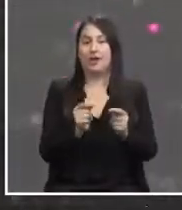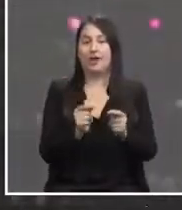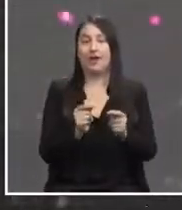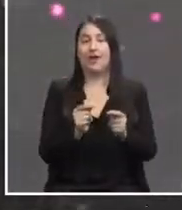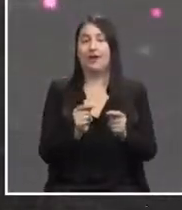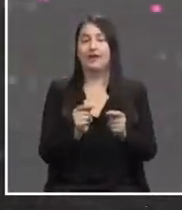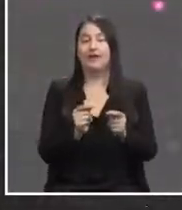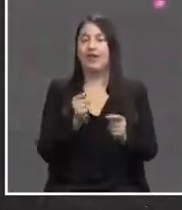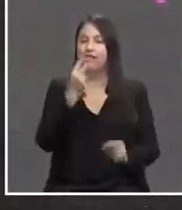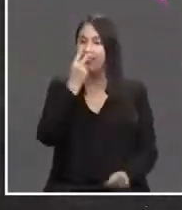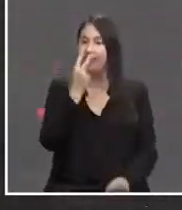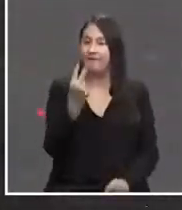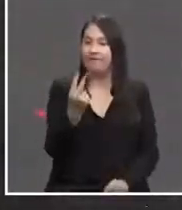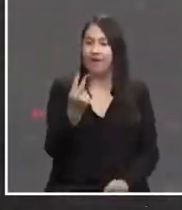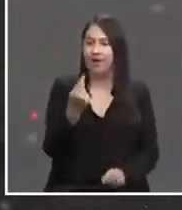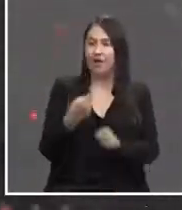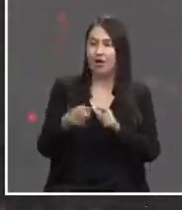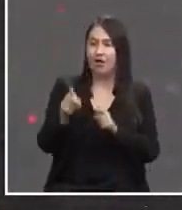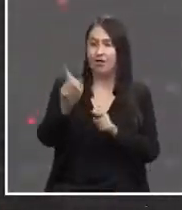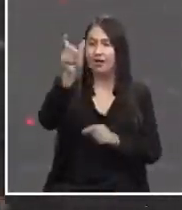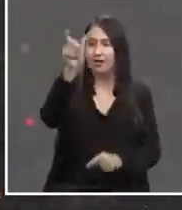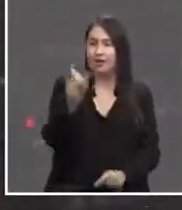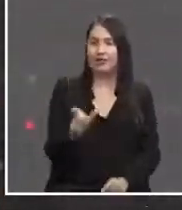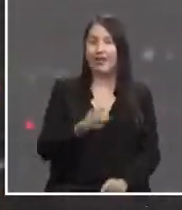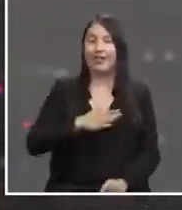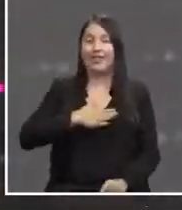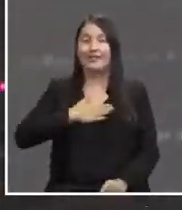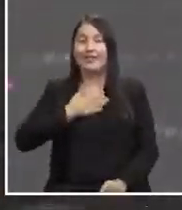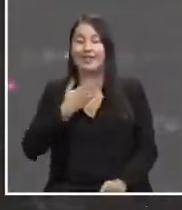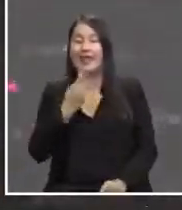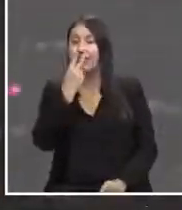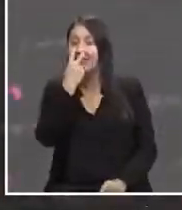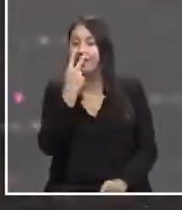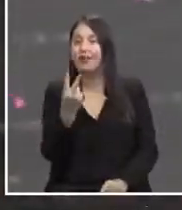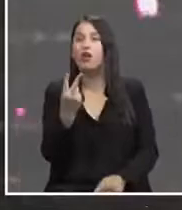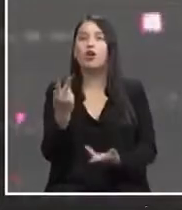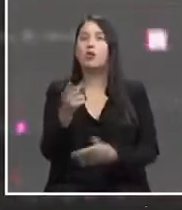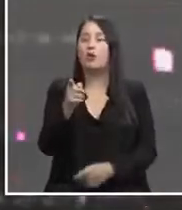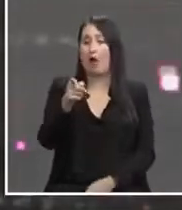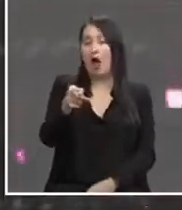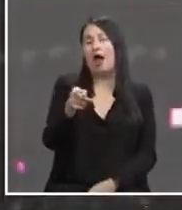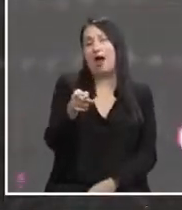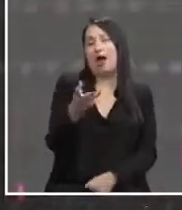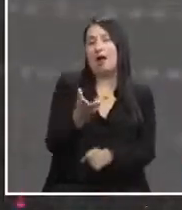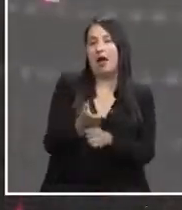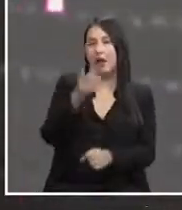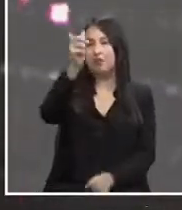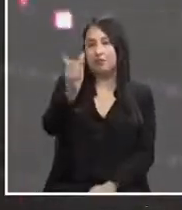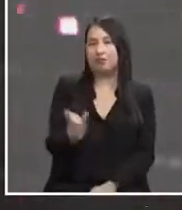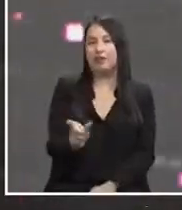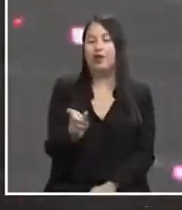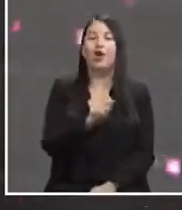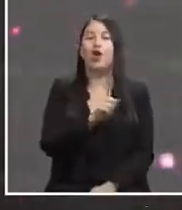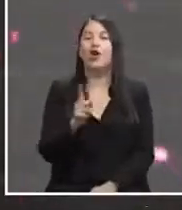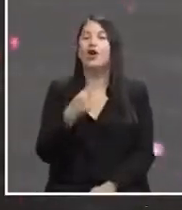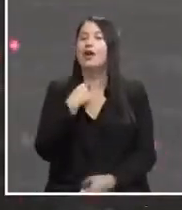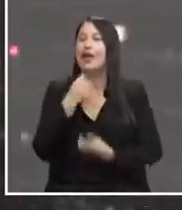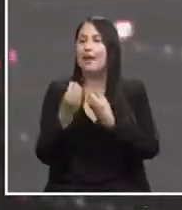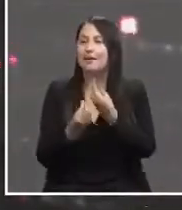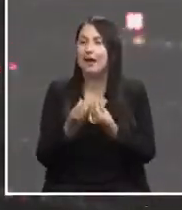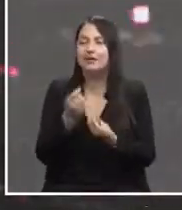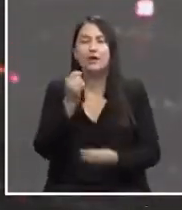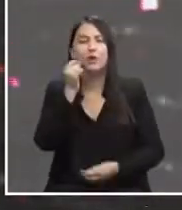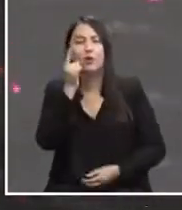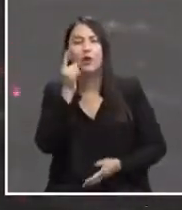ver al otro y de sentir al otro, no solamente de verlo racionalmente como otro ahí, sino de saber con qué vibra, qué le pasa, qué problemas